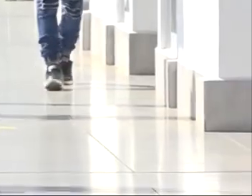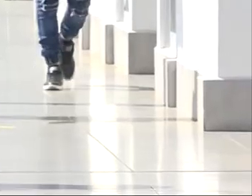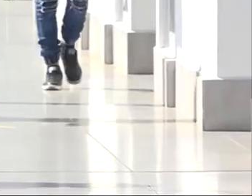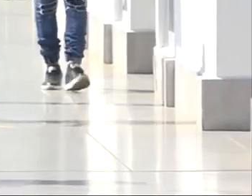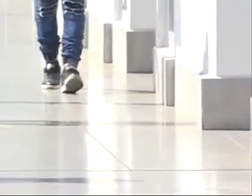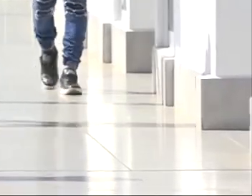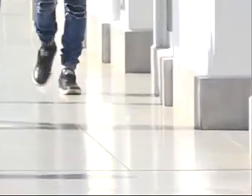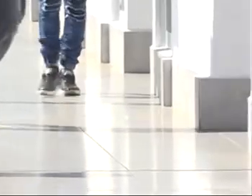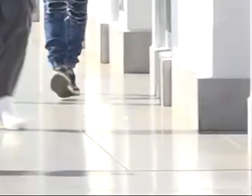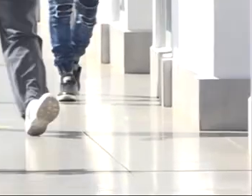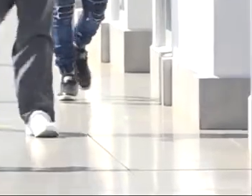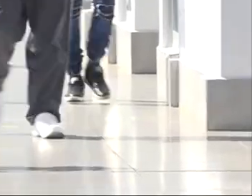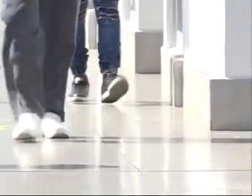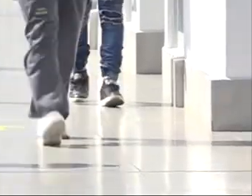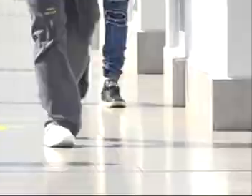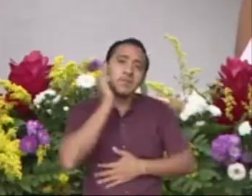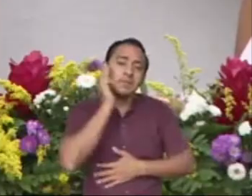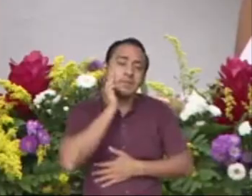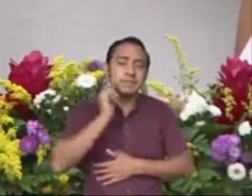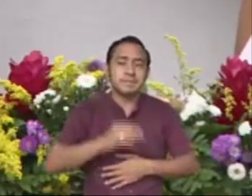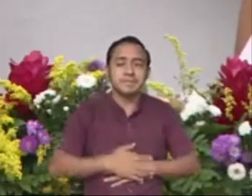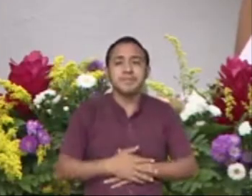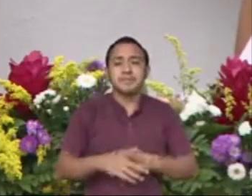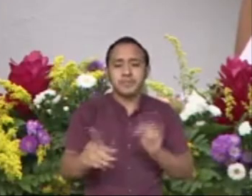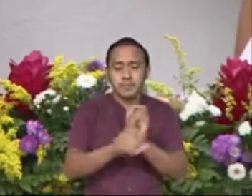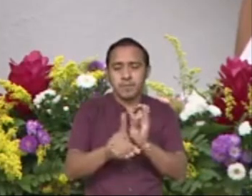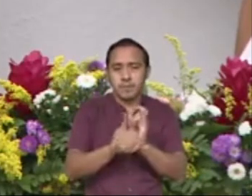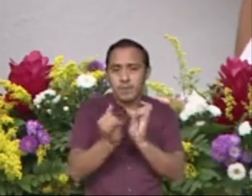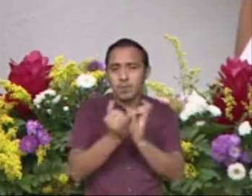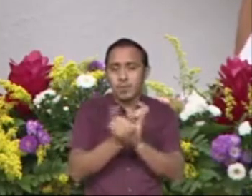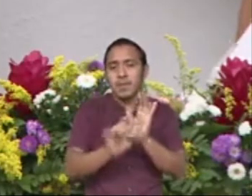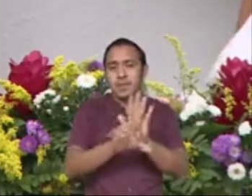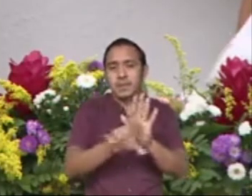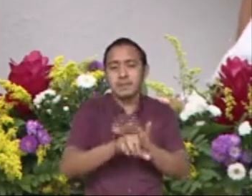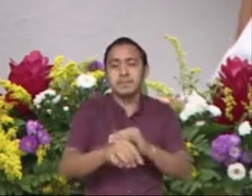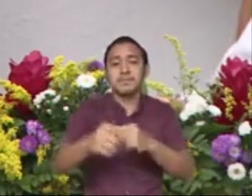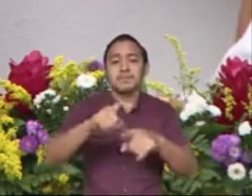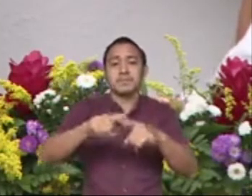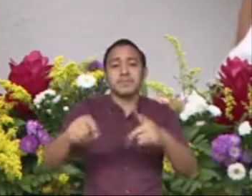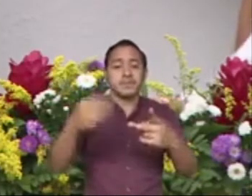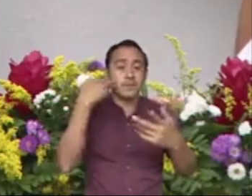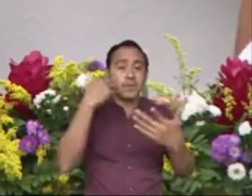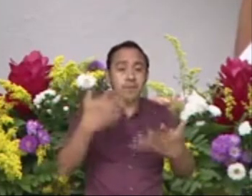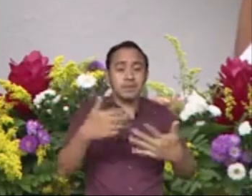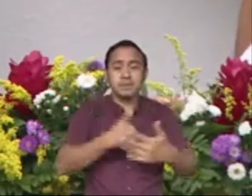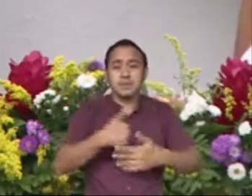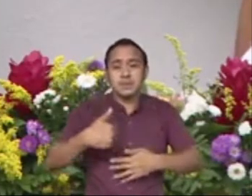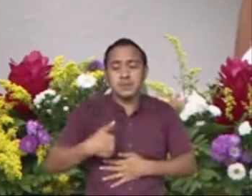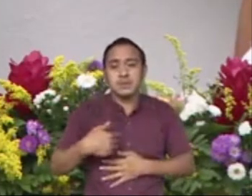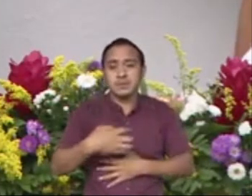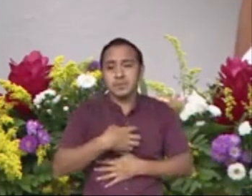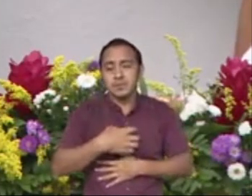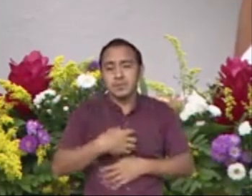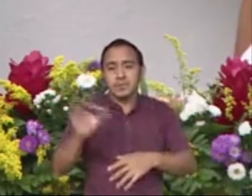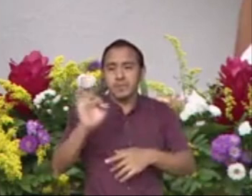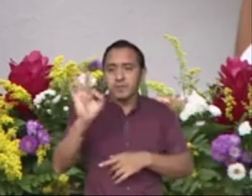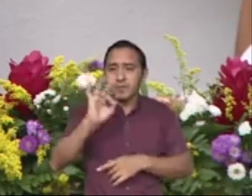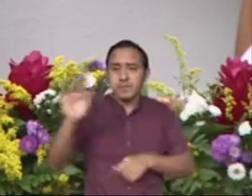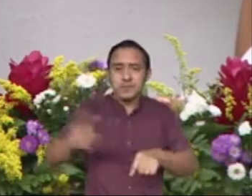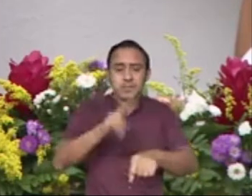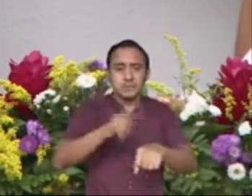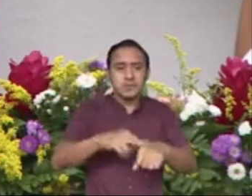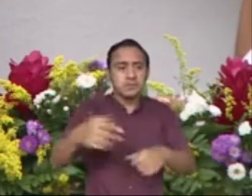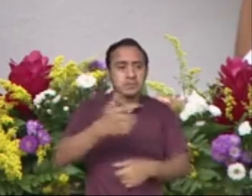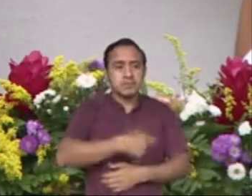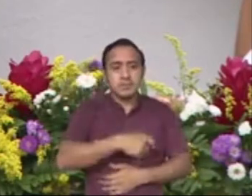como feriado nacional. El decreto ley también mandata que durante el mes de mayo se efectúe a nivel nacional, especialmente en